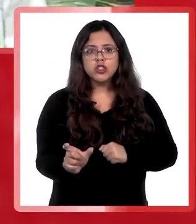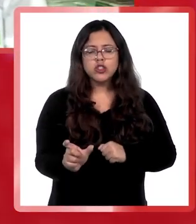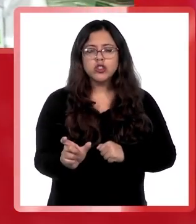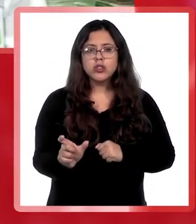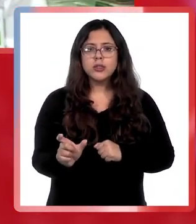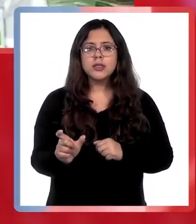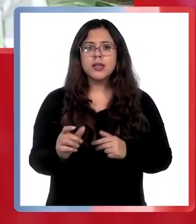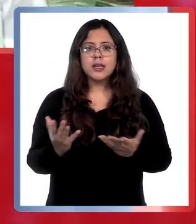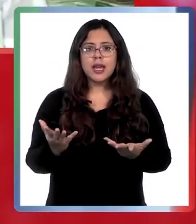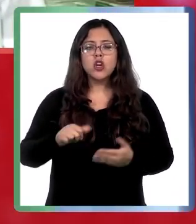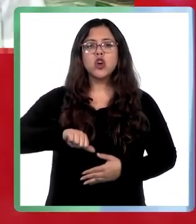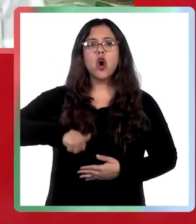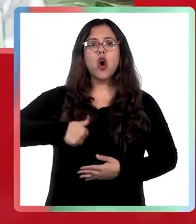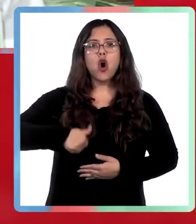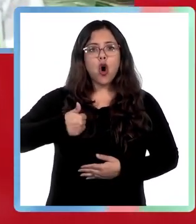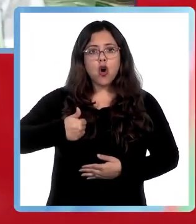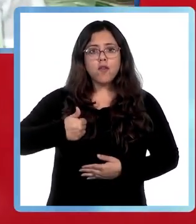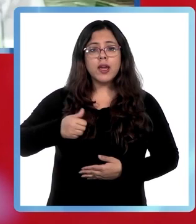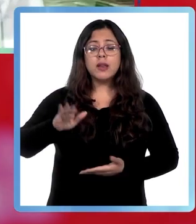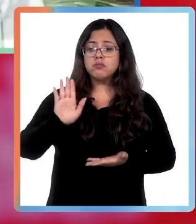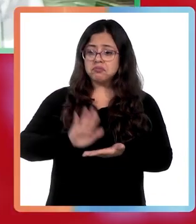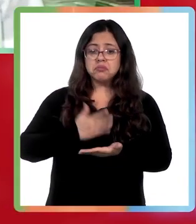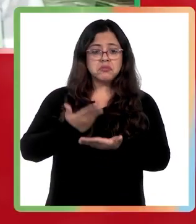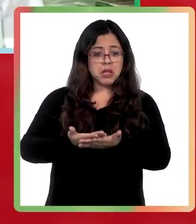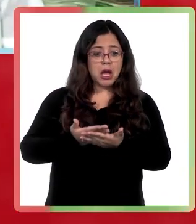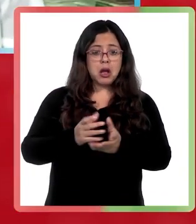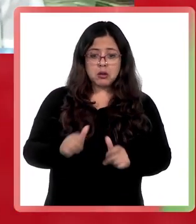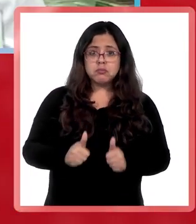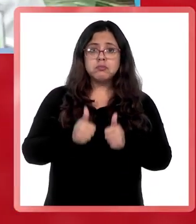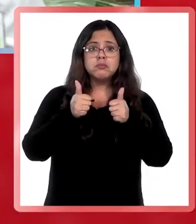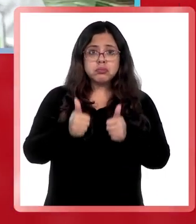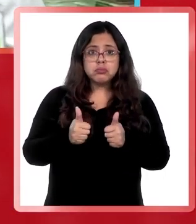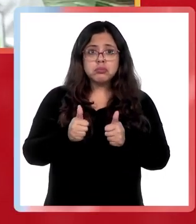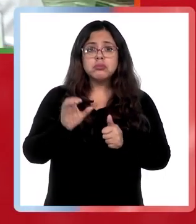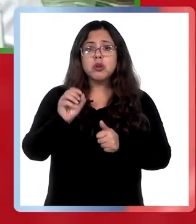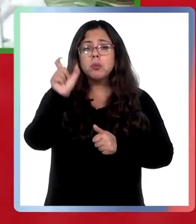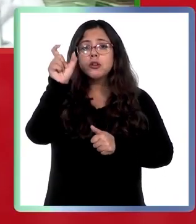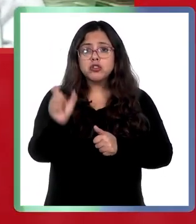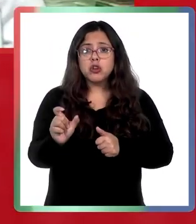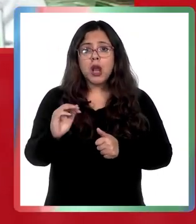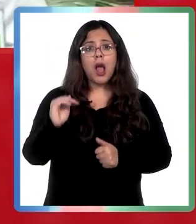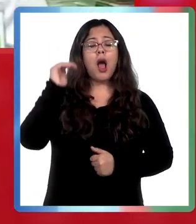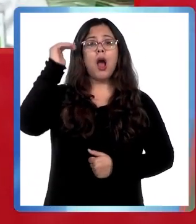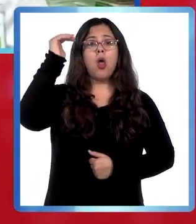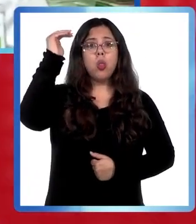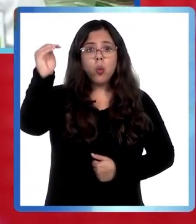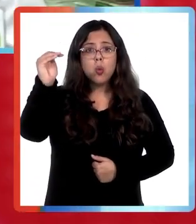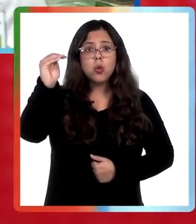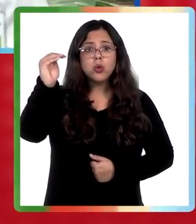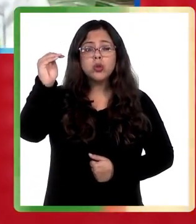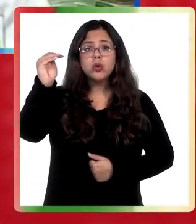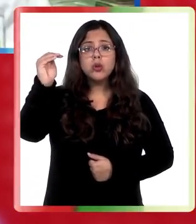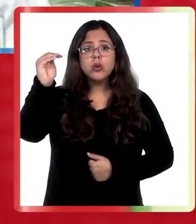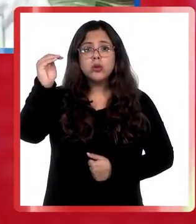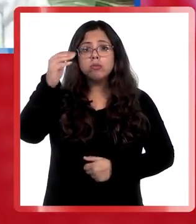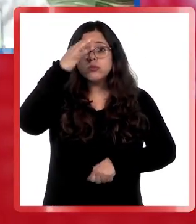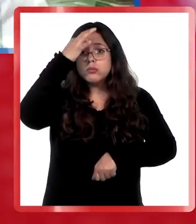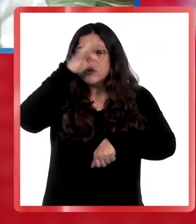paciente es joven y sano o es un paciente mayor o muy